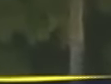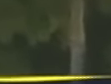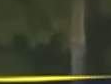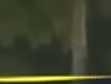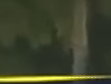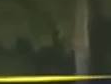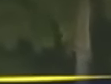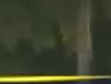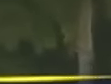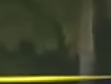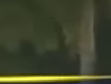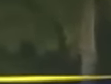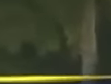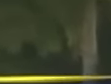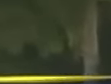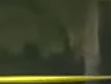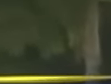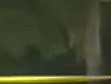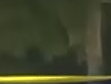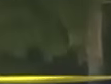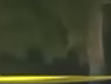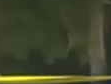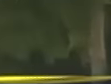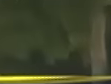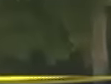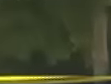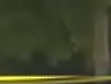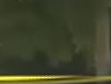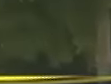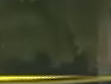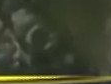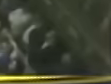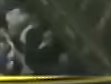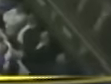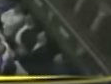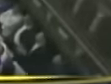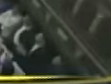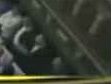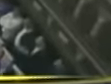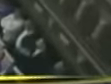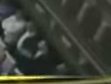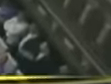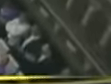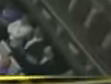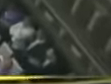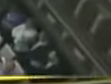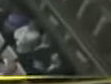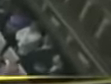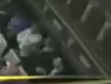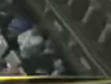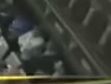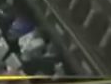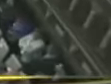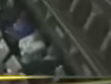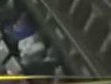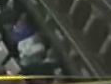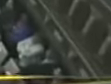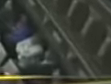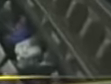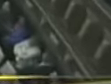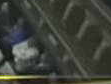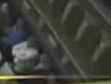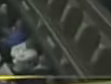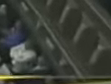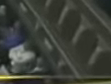Económica Bolivariana, como también expandir la protección social. Maduro Moros, presidente